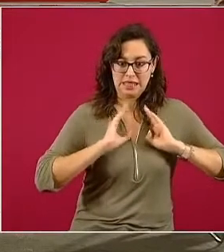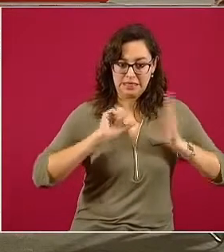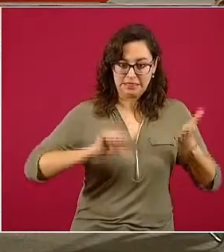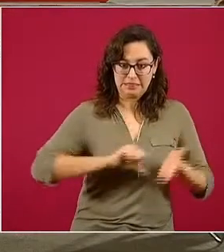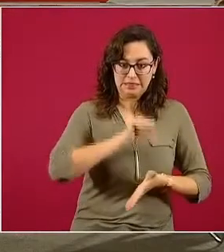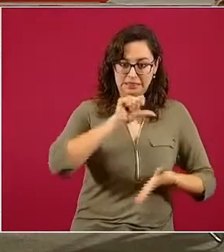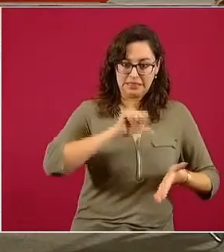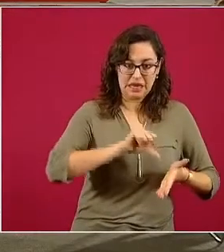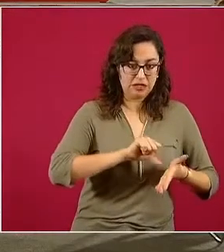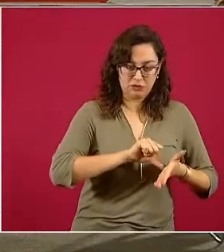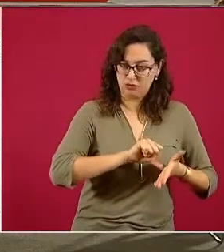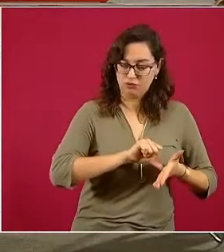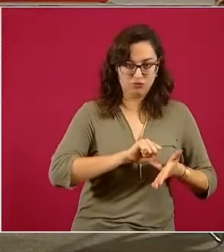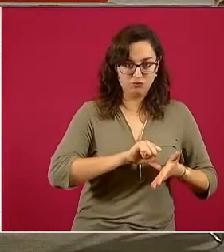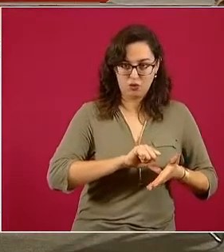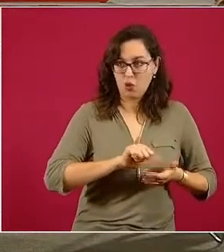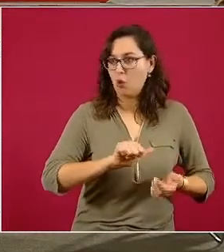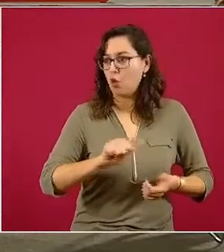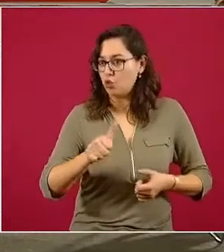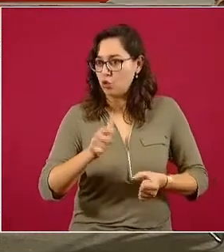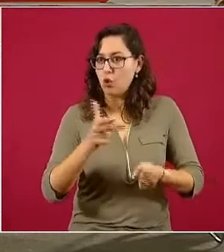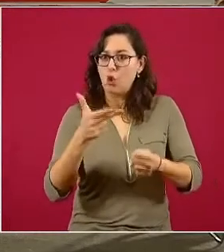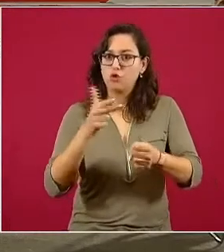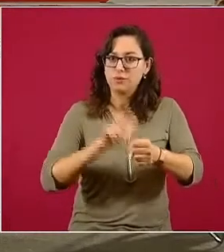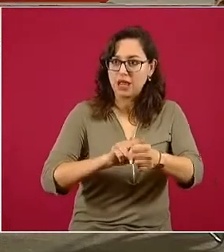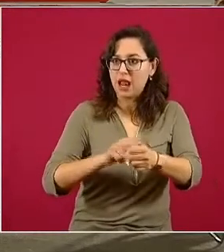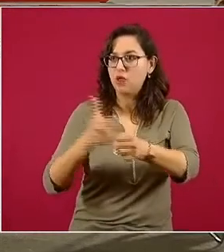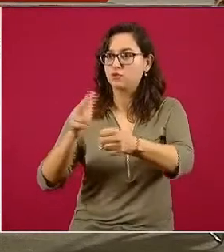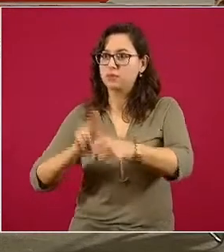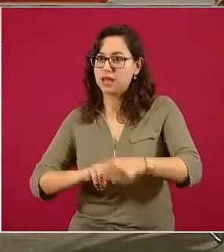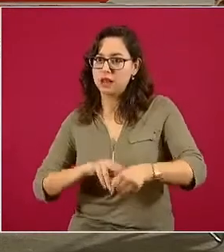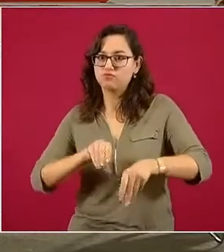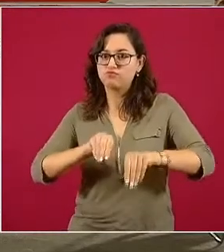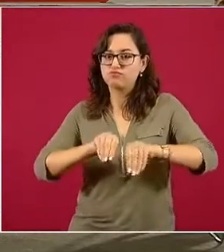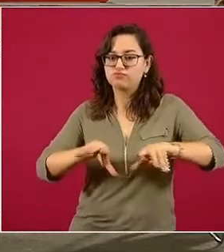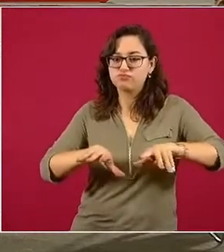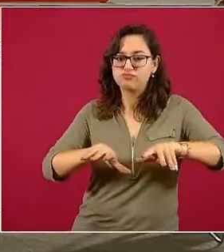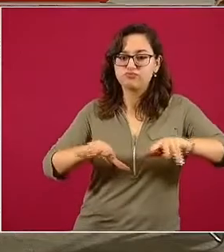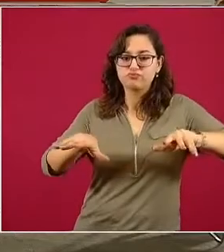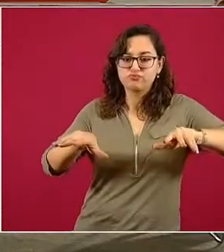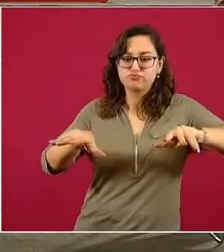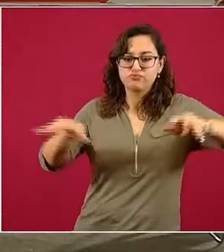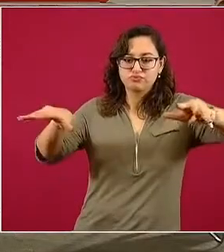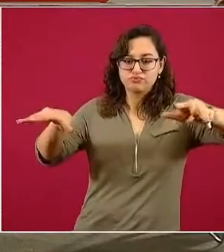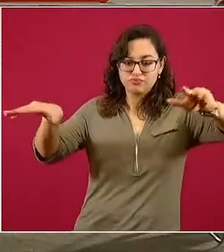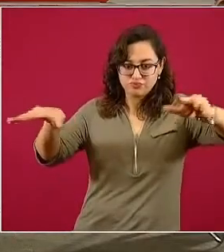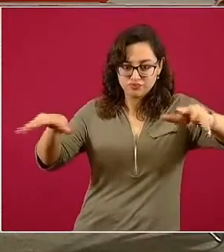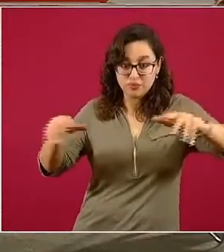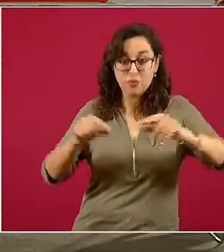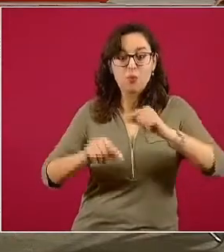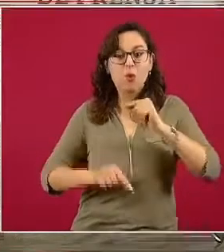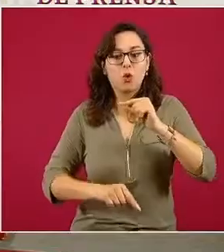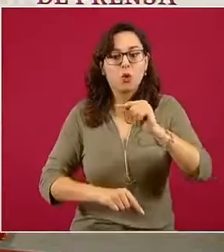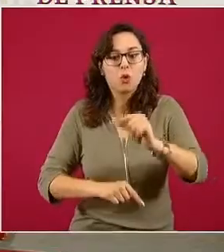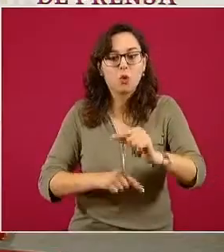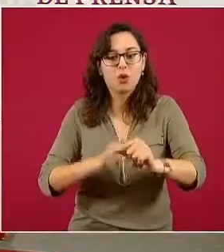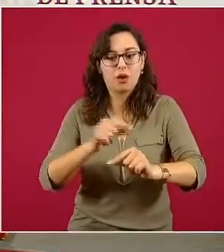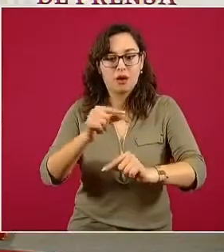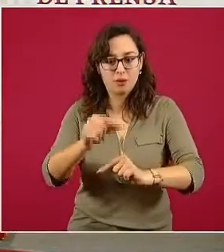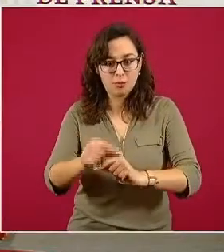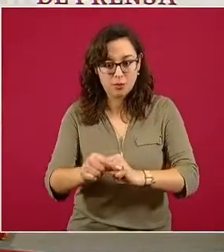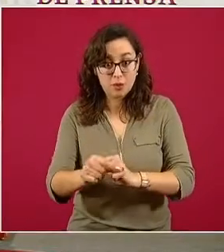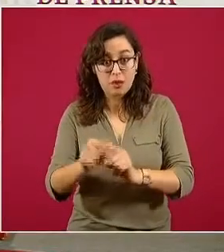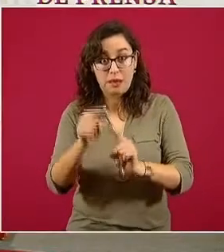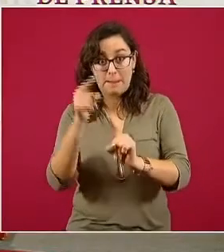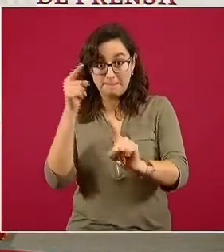las unidades del Sistema Nacional de Salud. Pero no solo eso, como la meta es muy ambiciosa y es para una